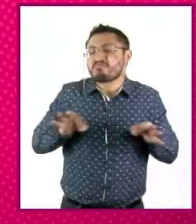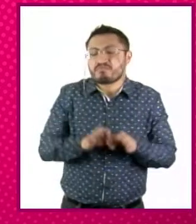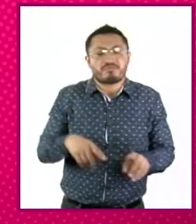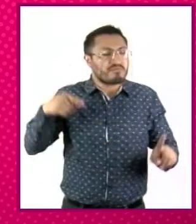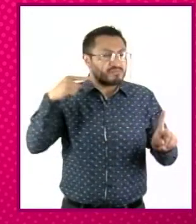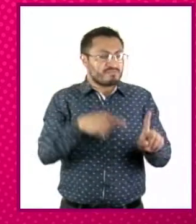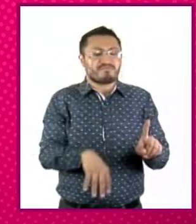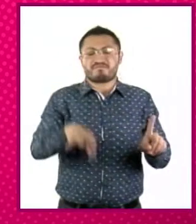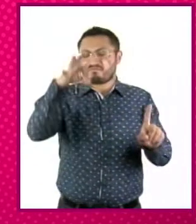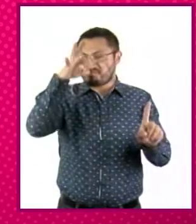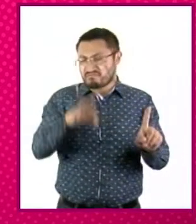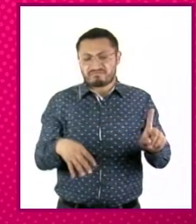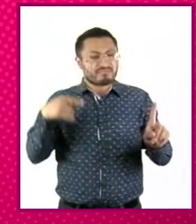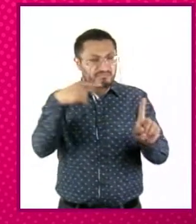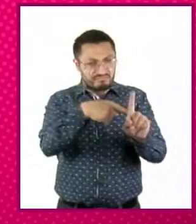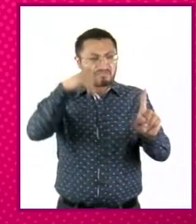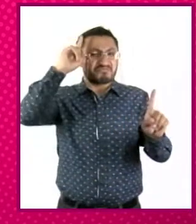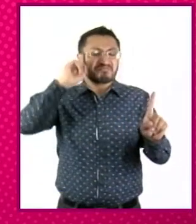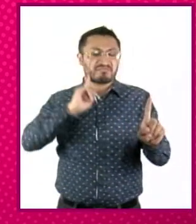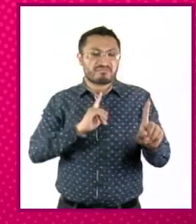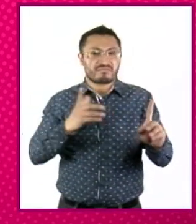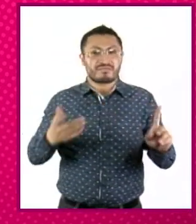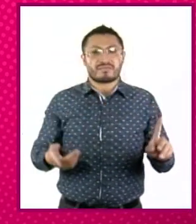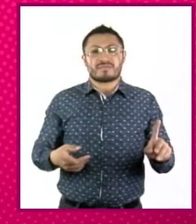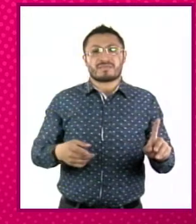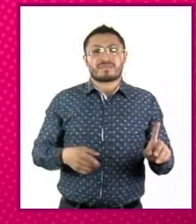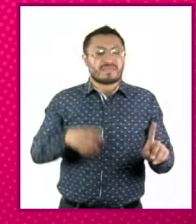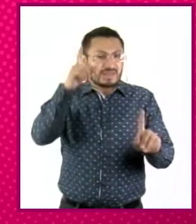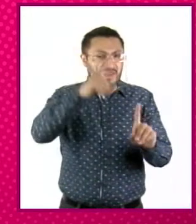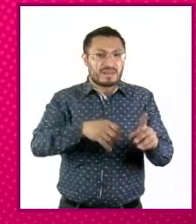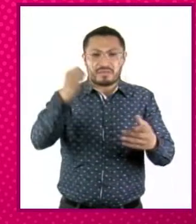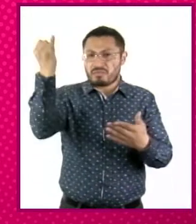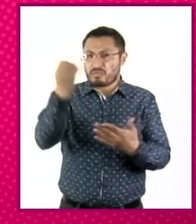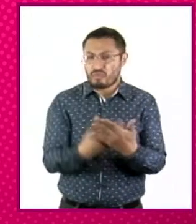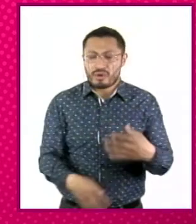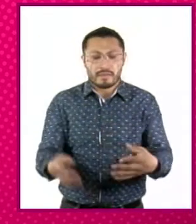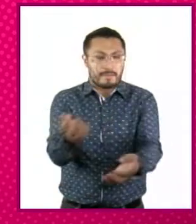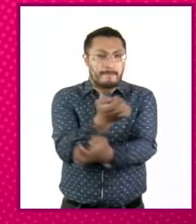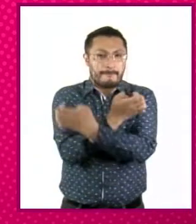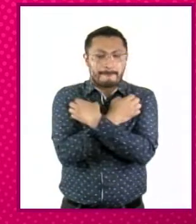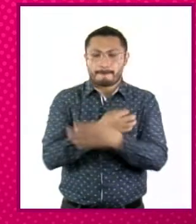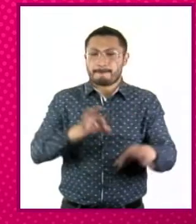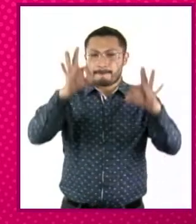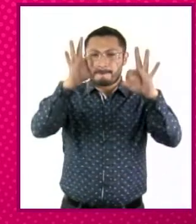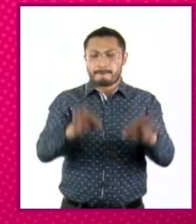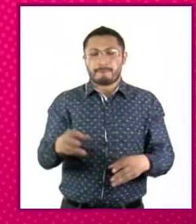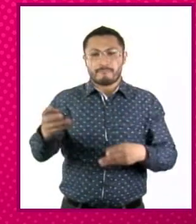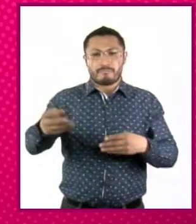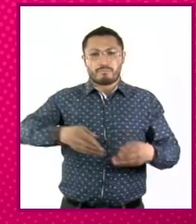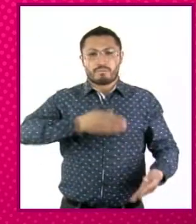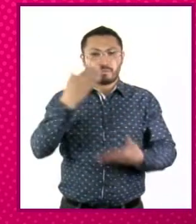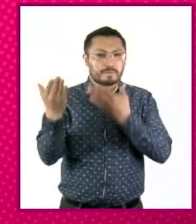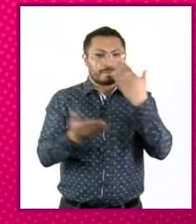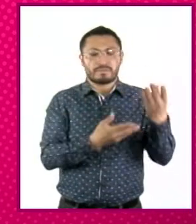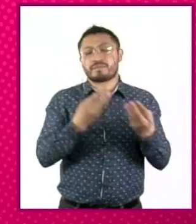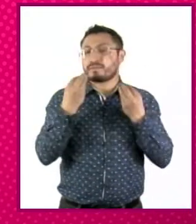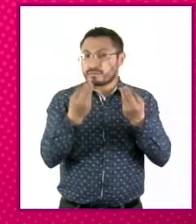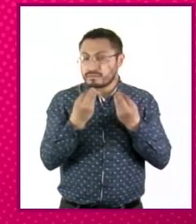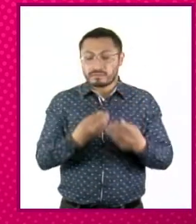que ella pues era una mujer ilustrada, muy educada, con mucha preparación, y